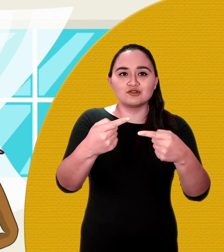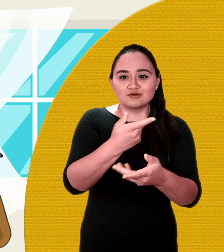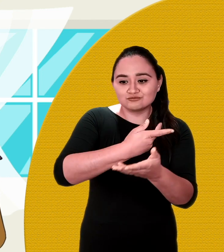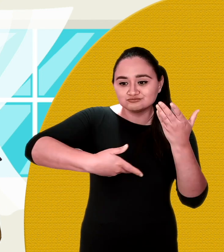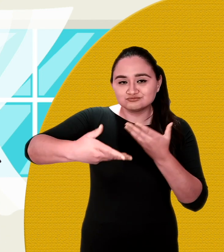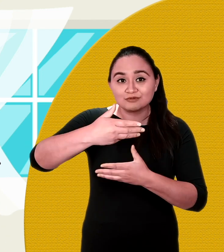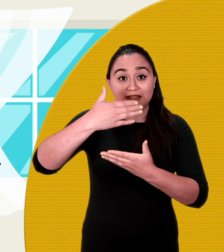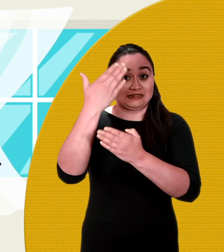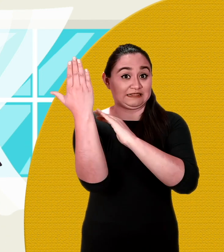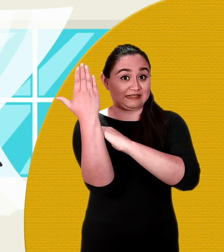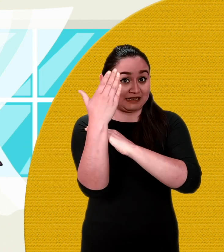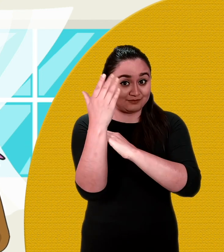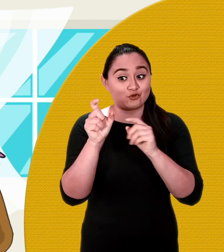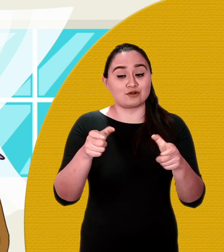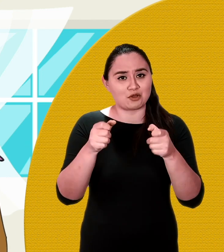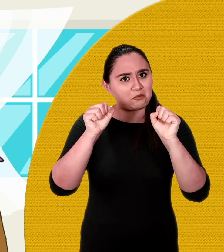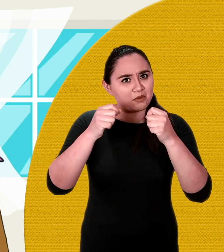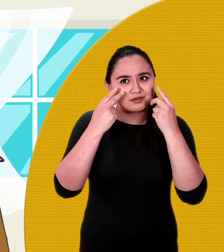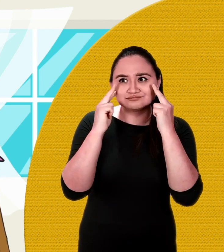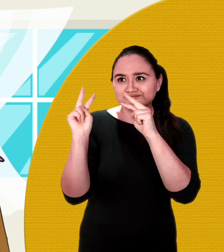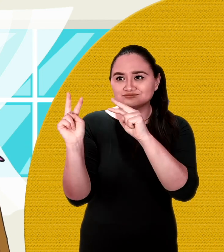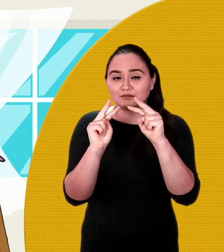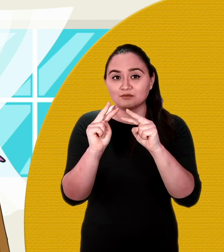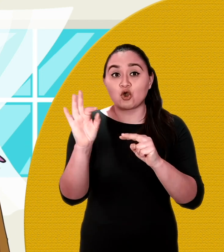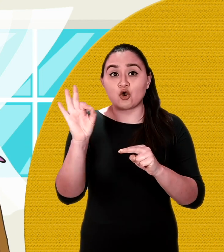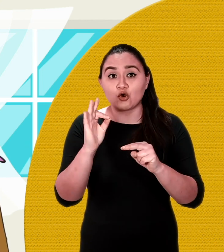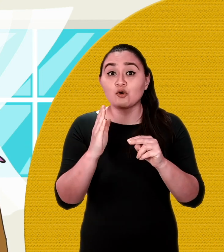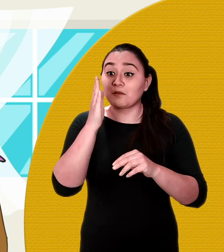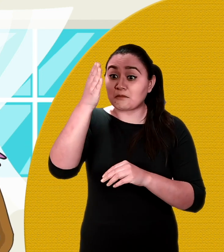a través de radio y televisión. Y para cuando